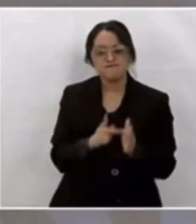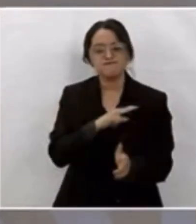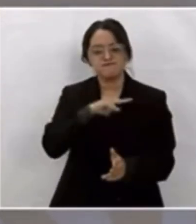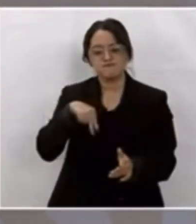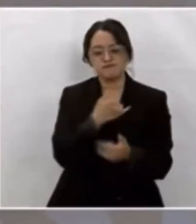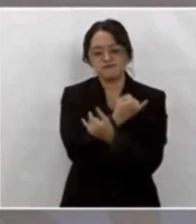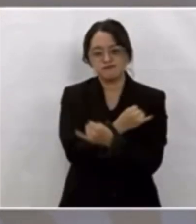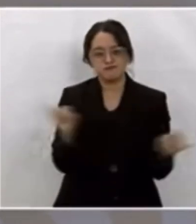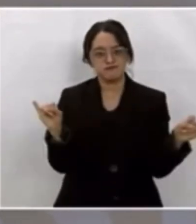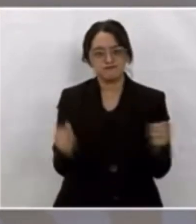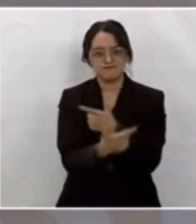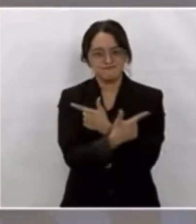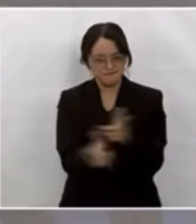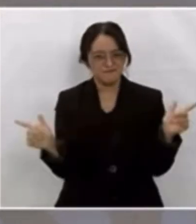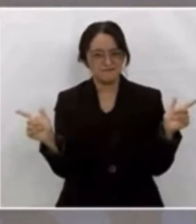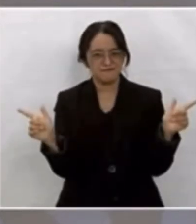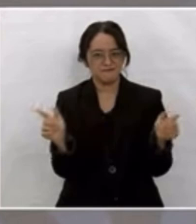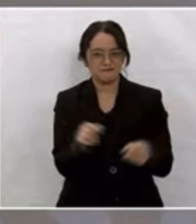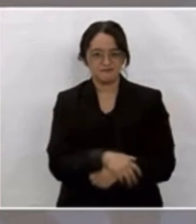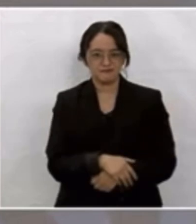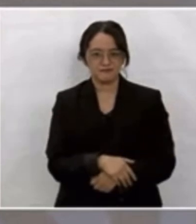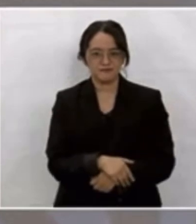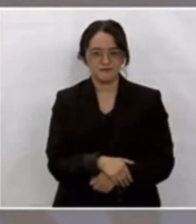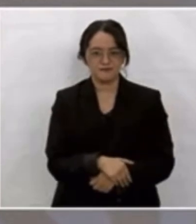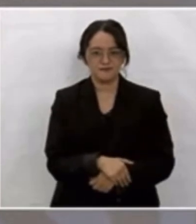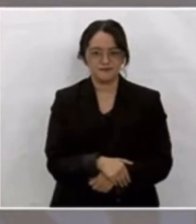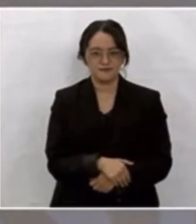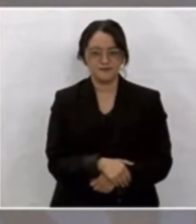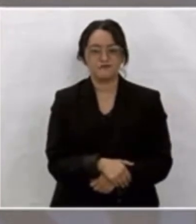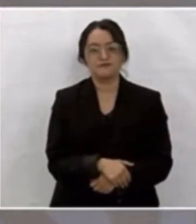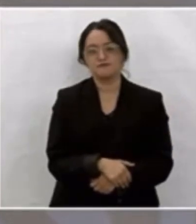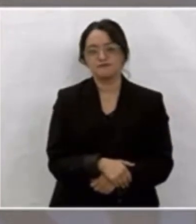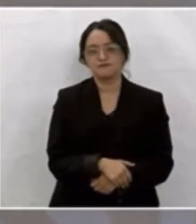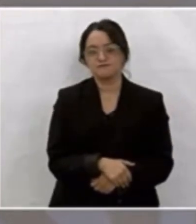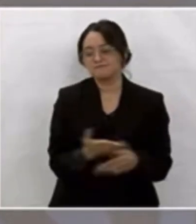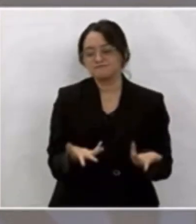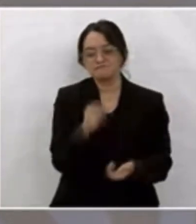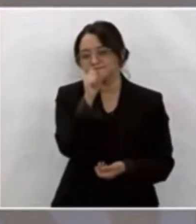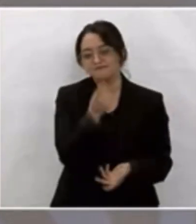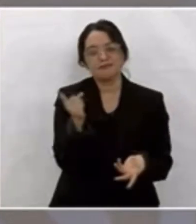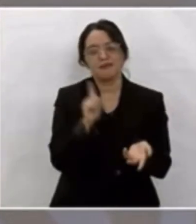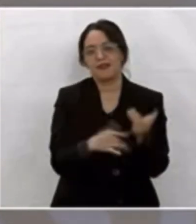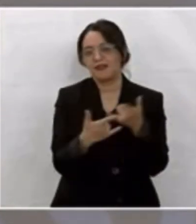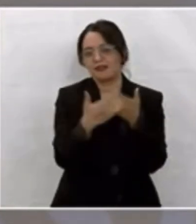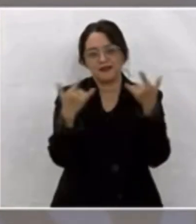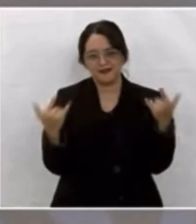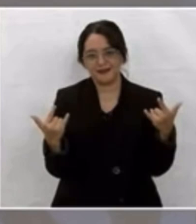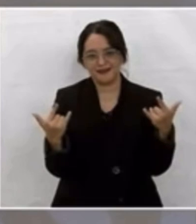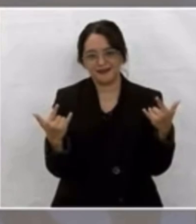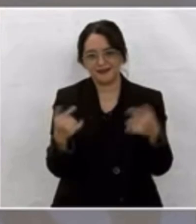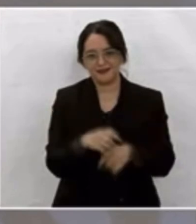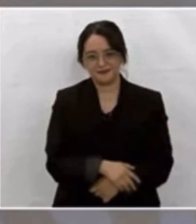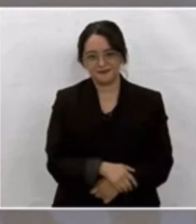nuestra república, porque también eso ha sido nuestra historia,